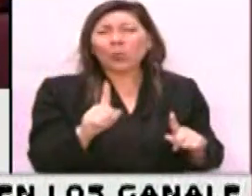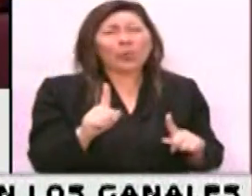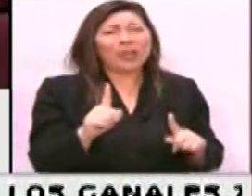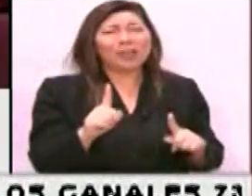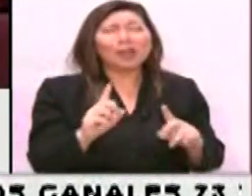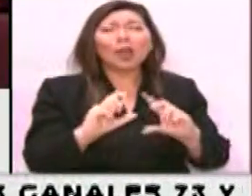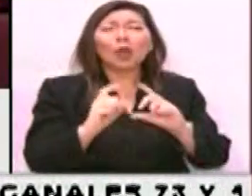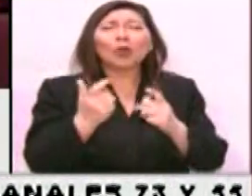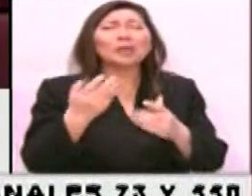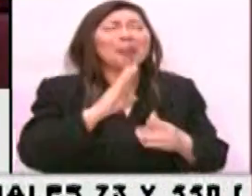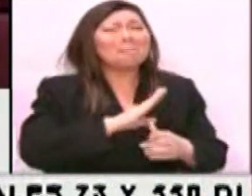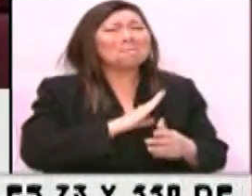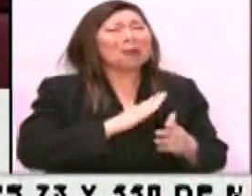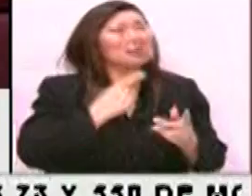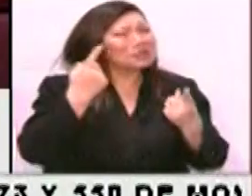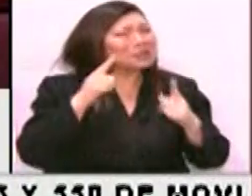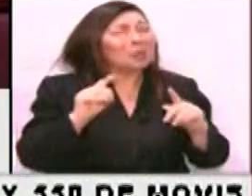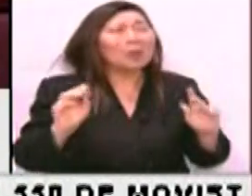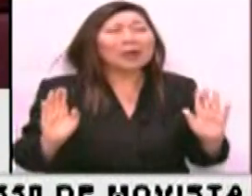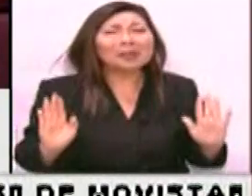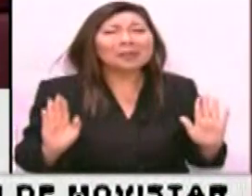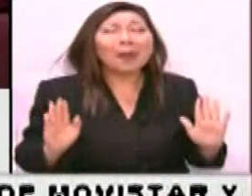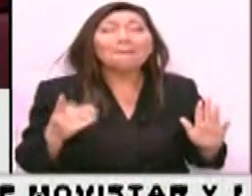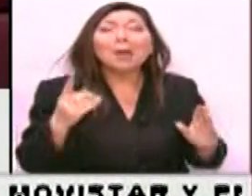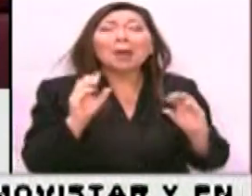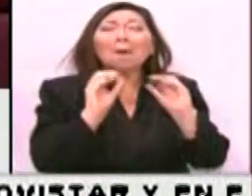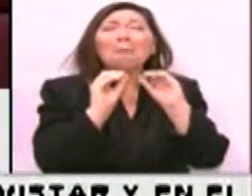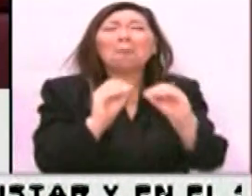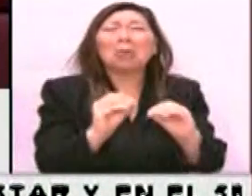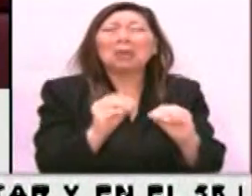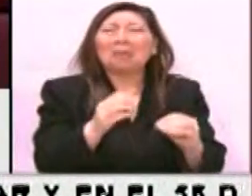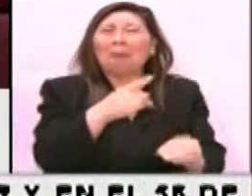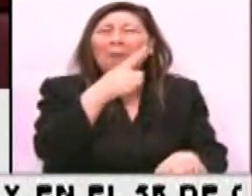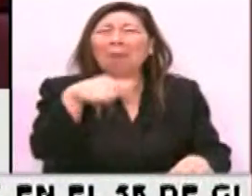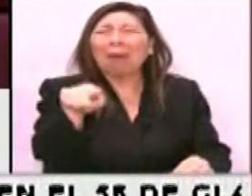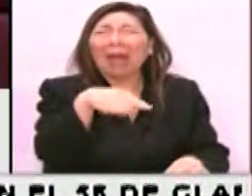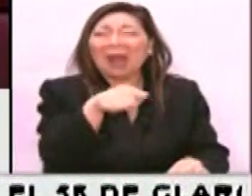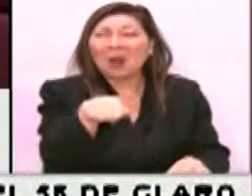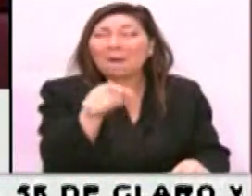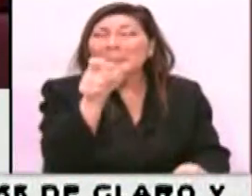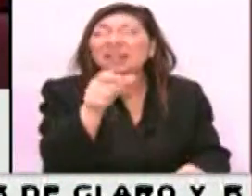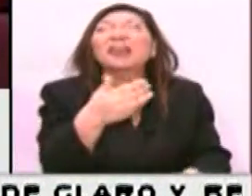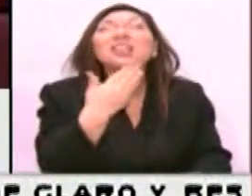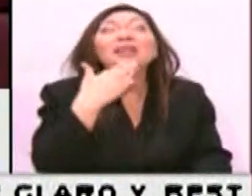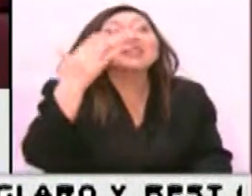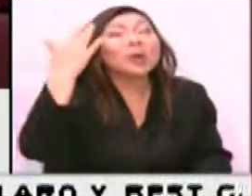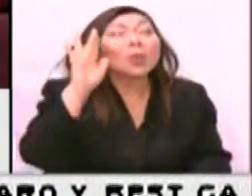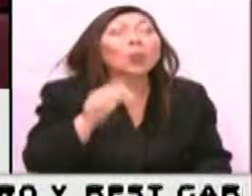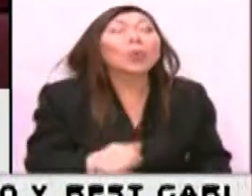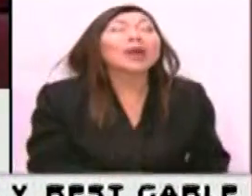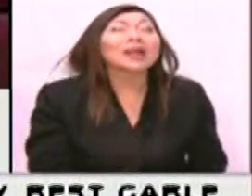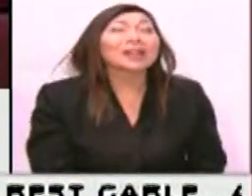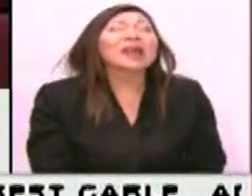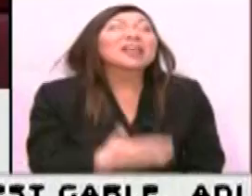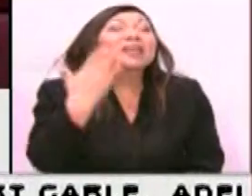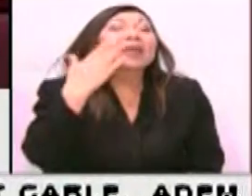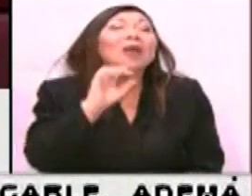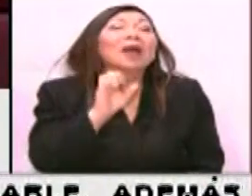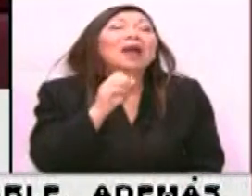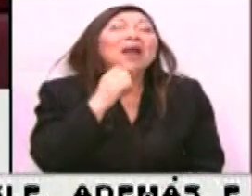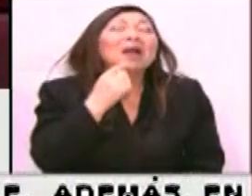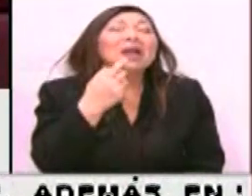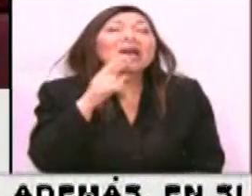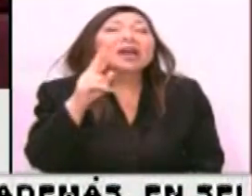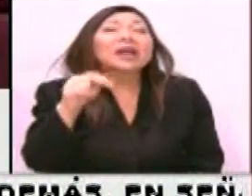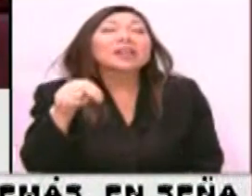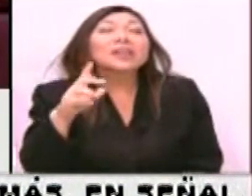los congresistas malos, y si se acuerdan es para ponerlos como malos ejemplos. ¿Quién se acuerda de Ciura? ¿Quién se acuerda de la